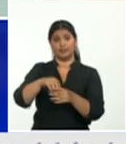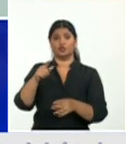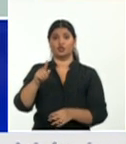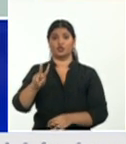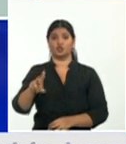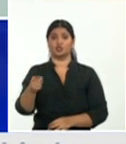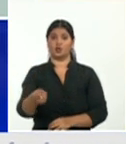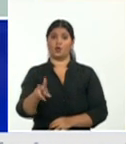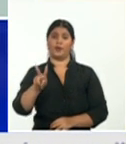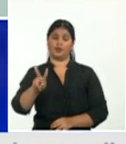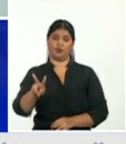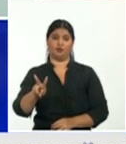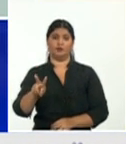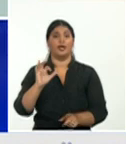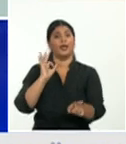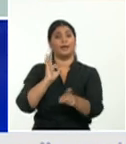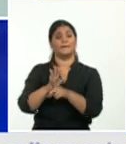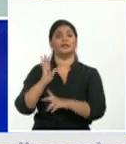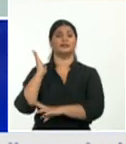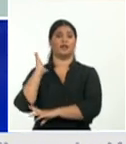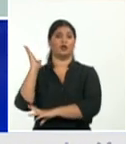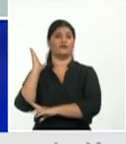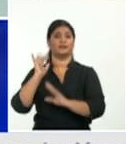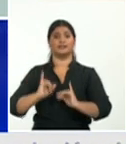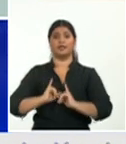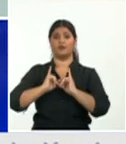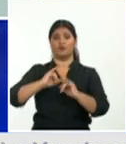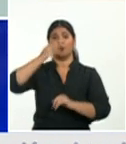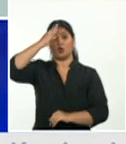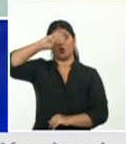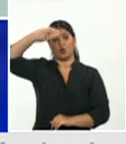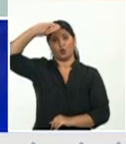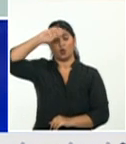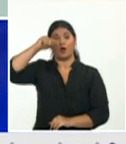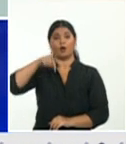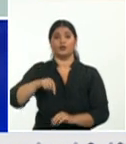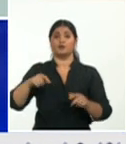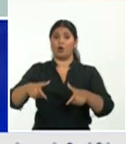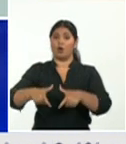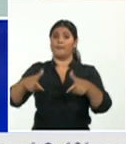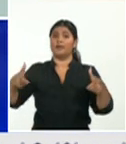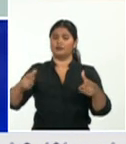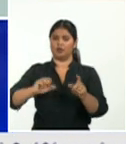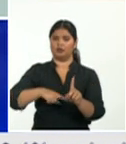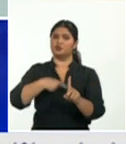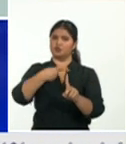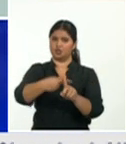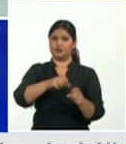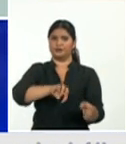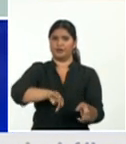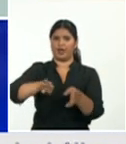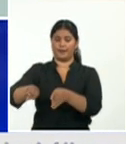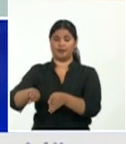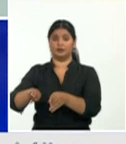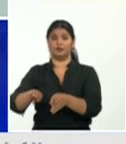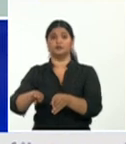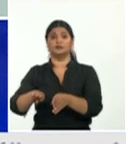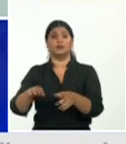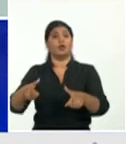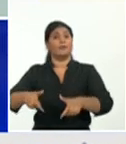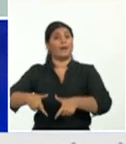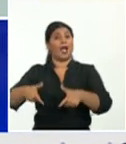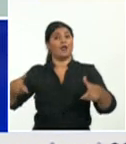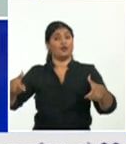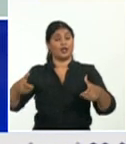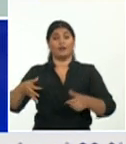como dije inicialmente, Cuba incrementa su tasa. Una mayor dispersión de los municipios